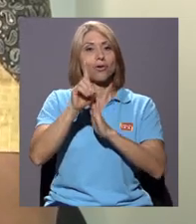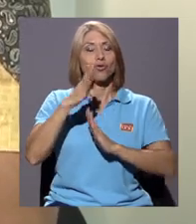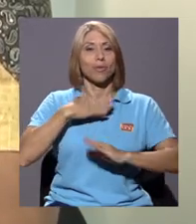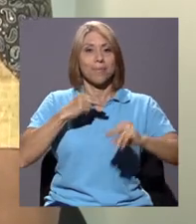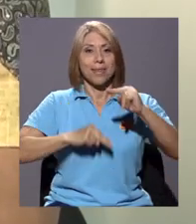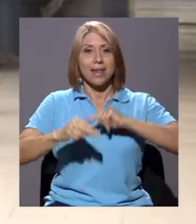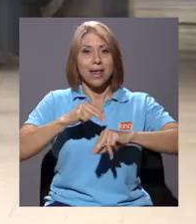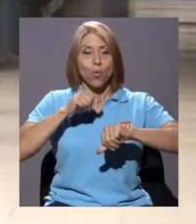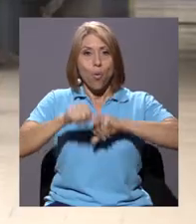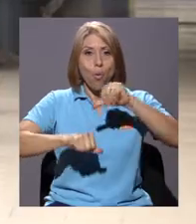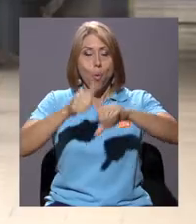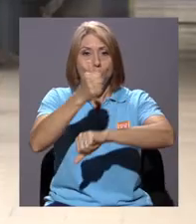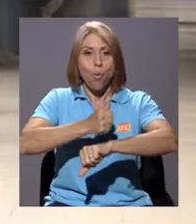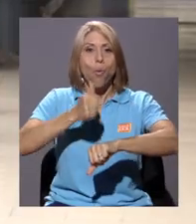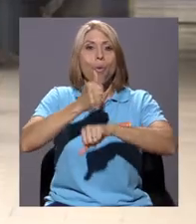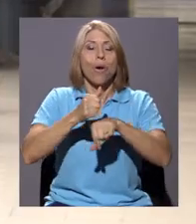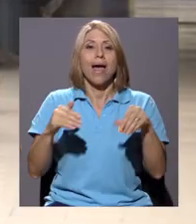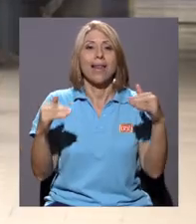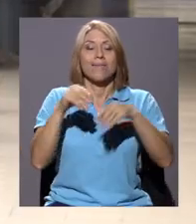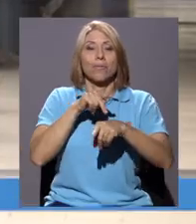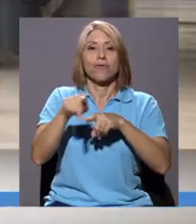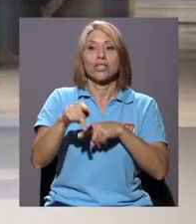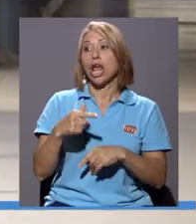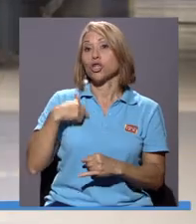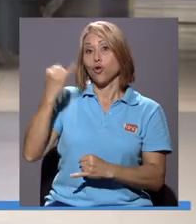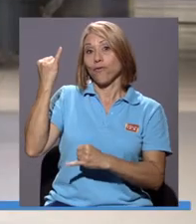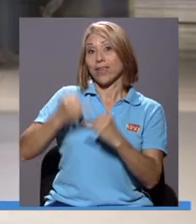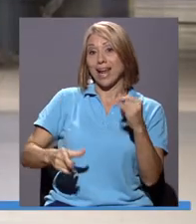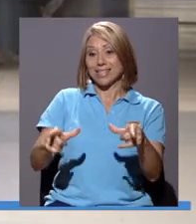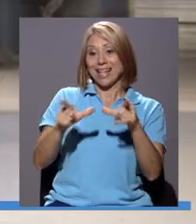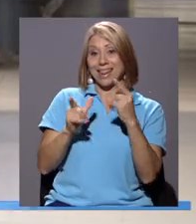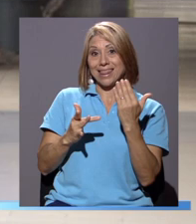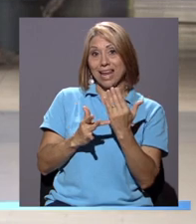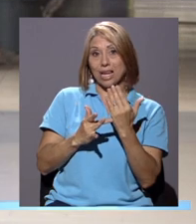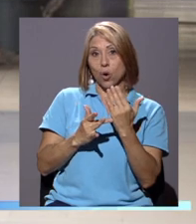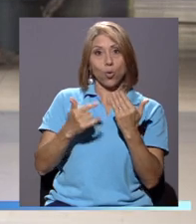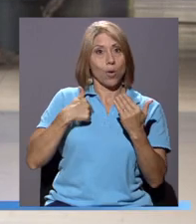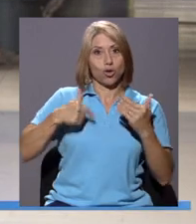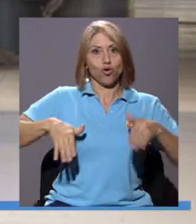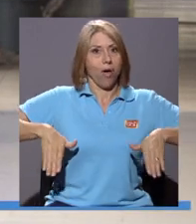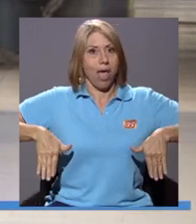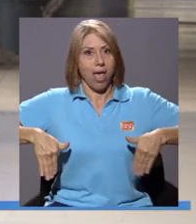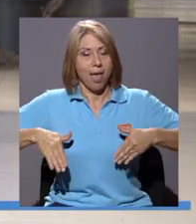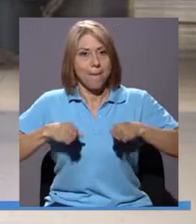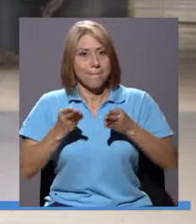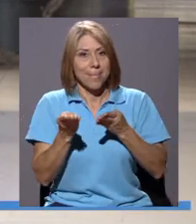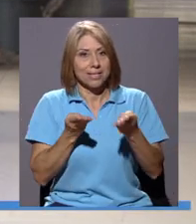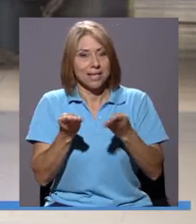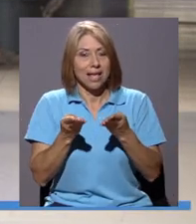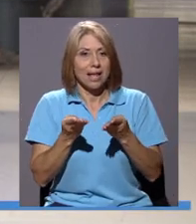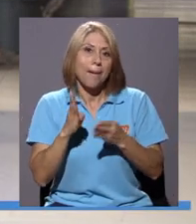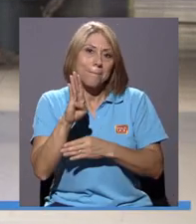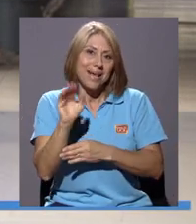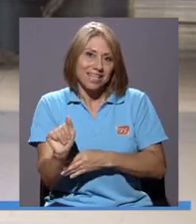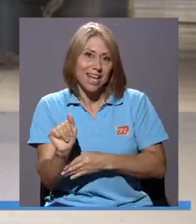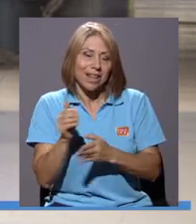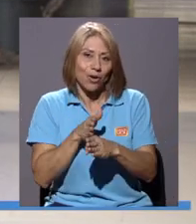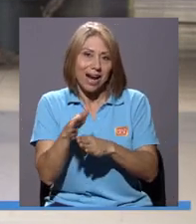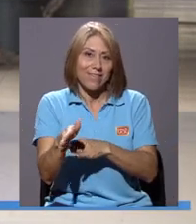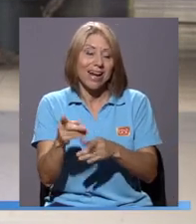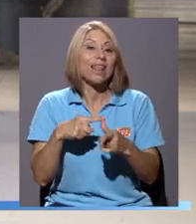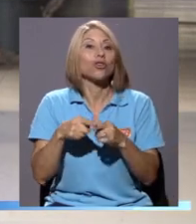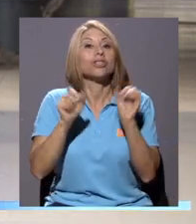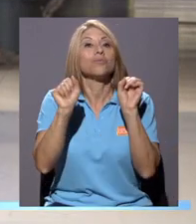a nivel profesional. Yo finalicé el técnico cuando aún no había terminado el bachillerato de la carrera, entonces pude insertarme en el mercado laboral